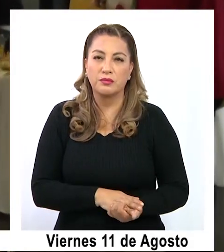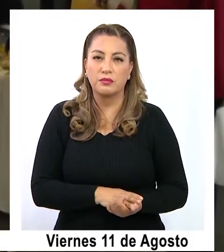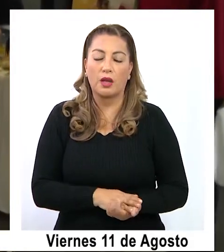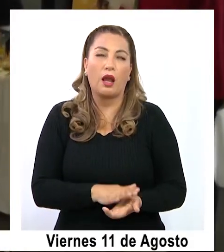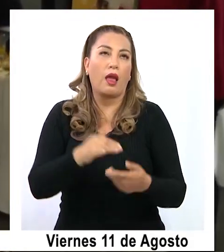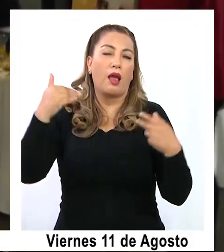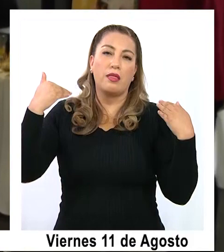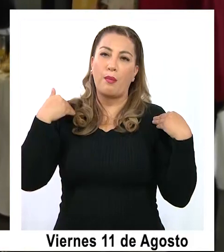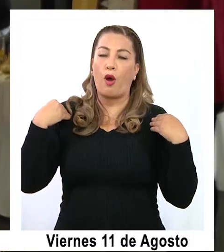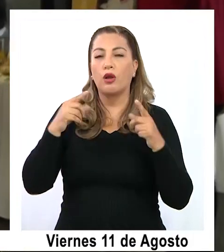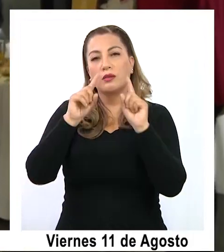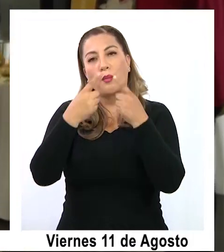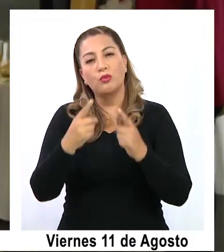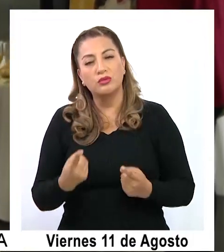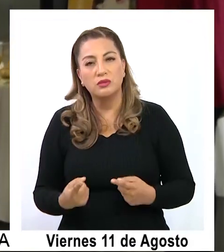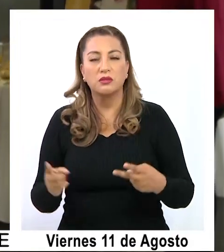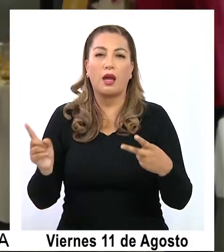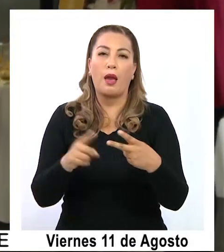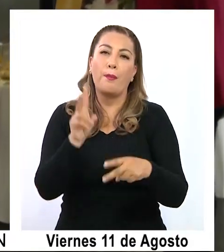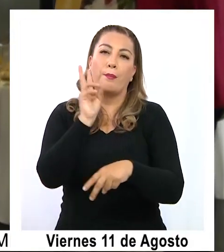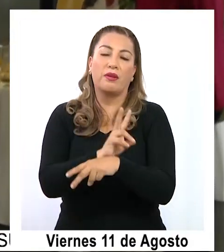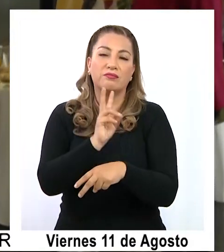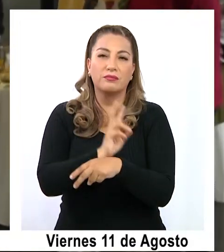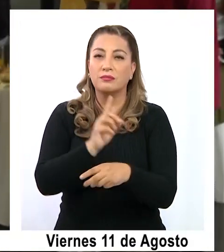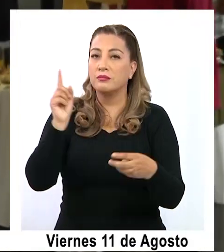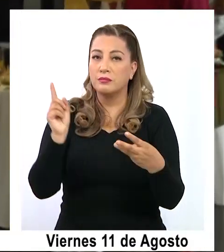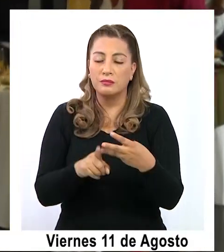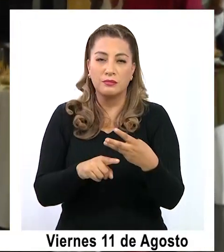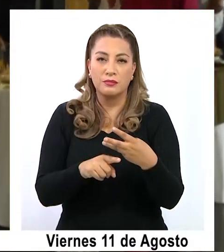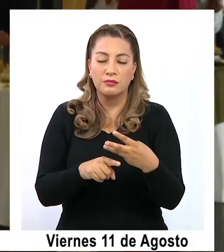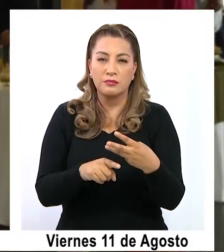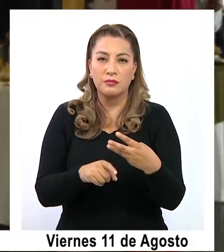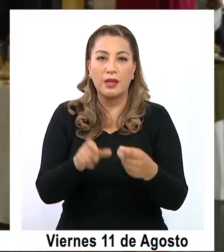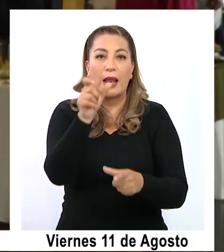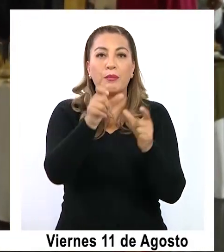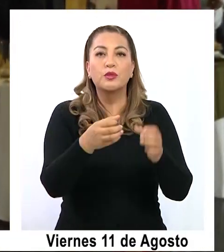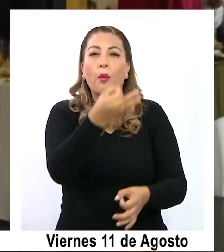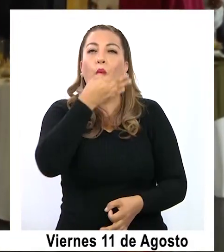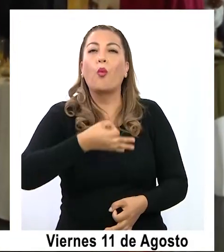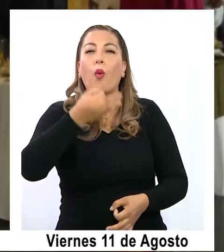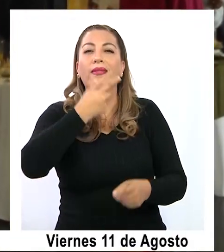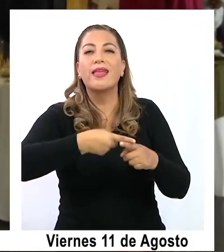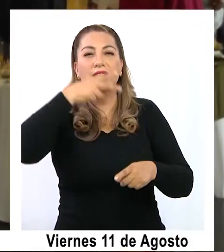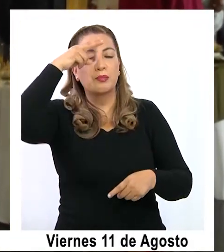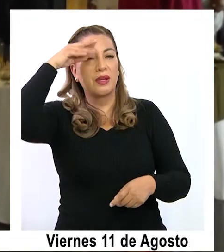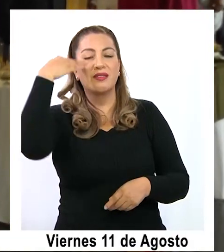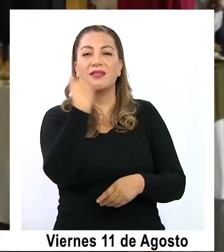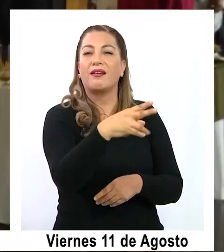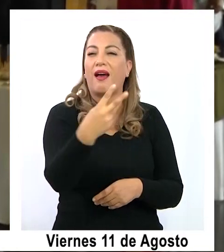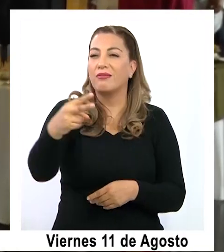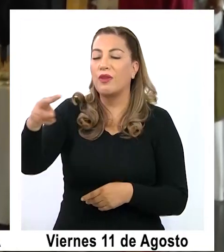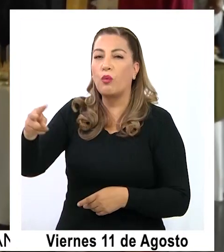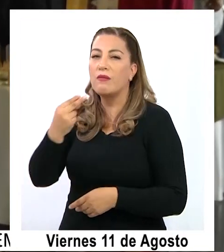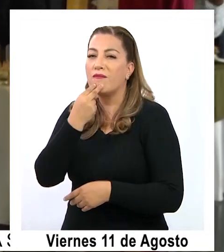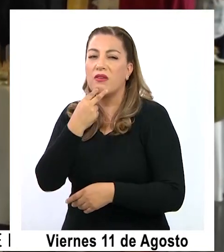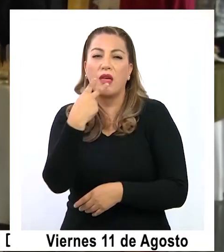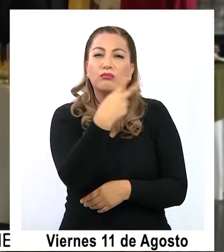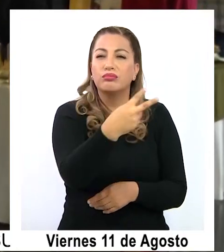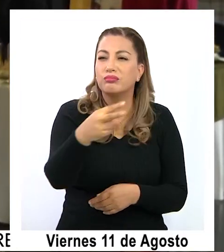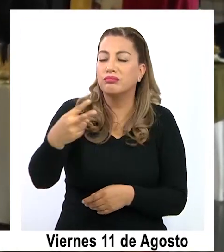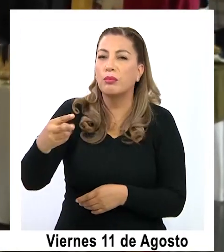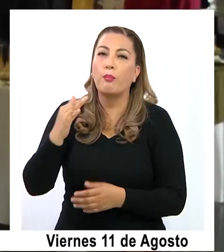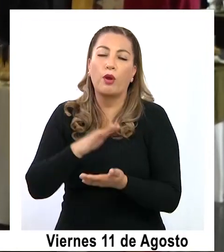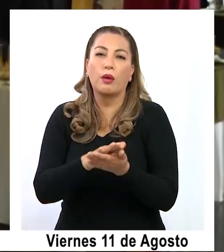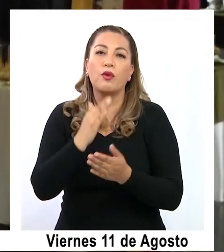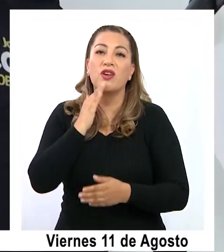deporte, músicos, profesores, y que ellos nos vayan contando su experiencia, su vida, cómo fue